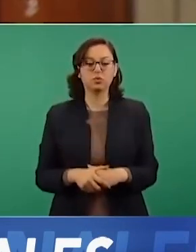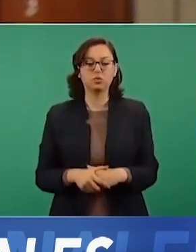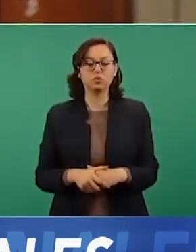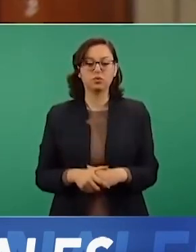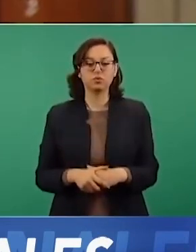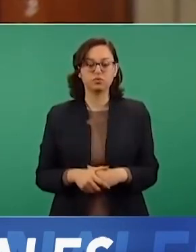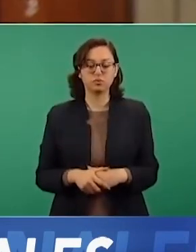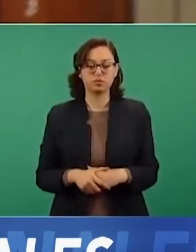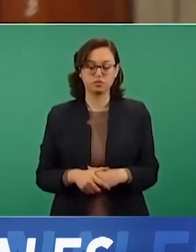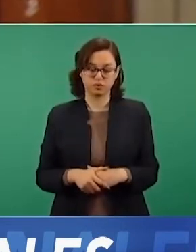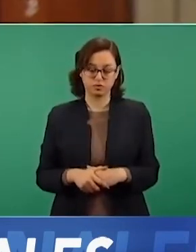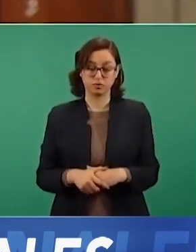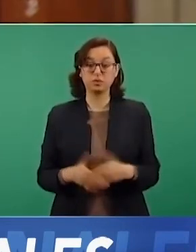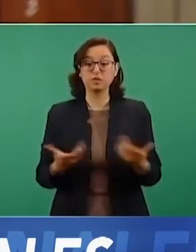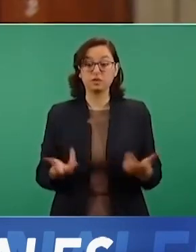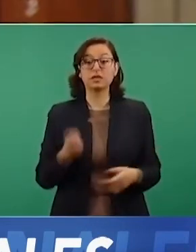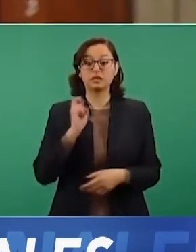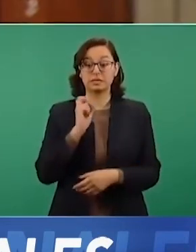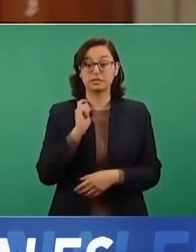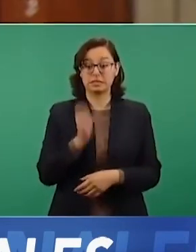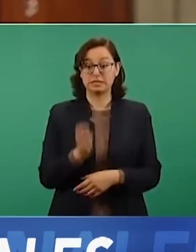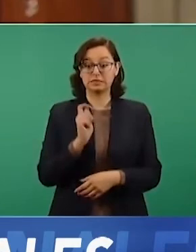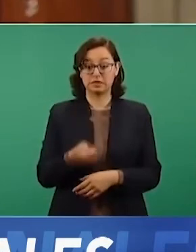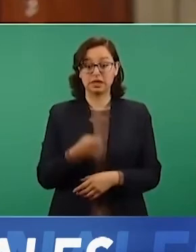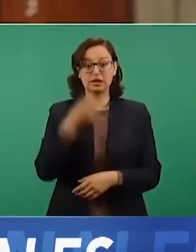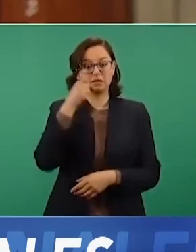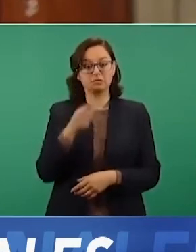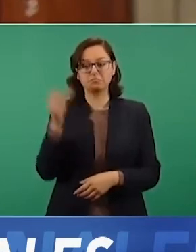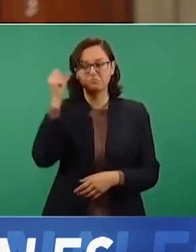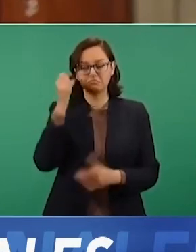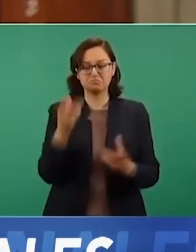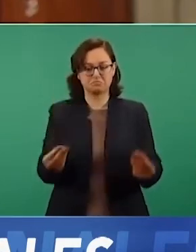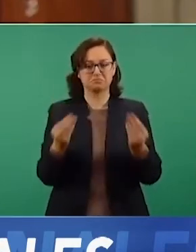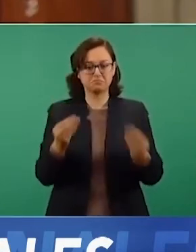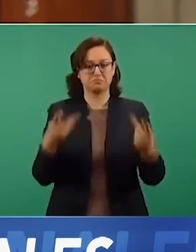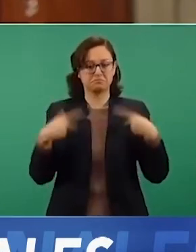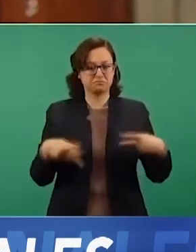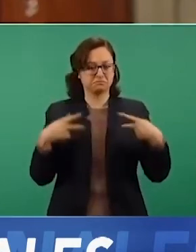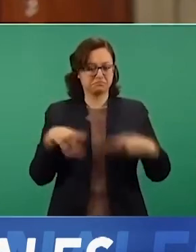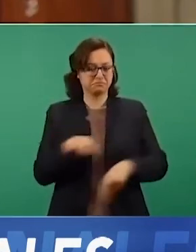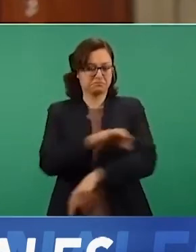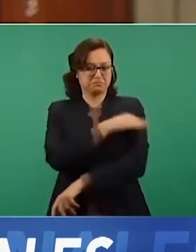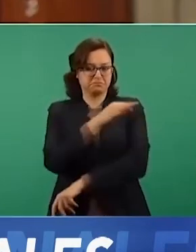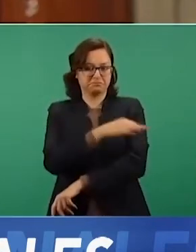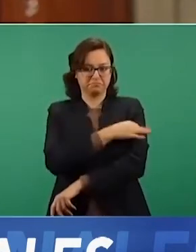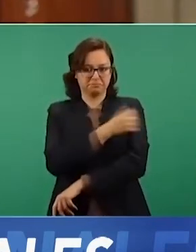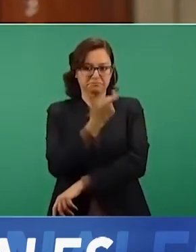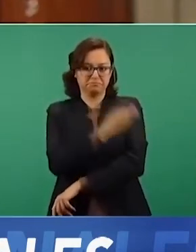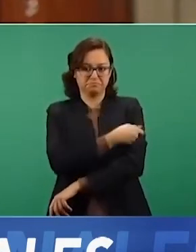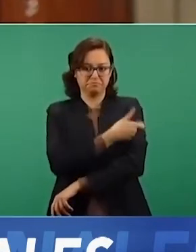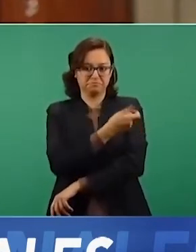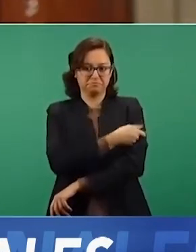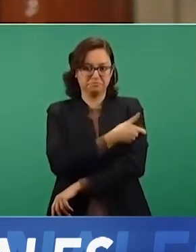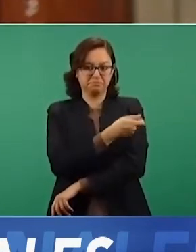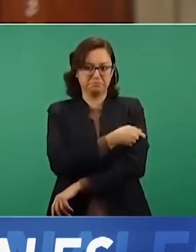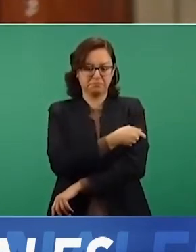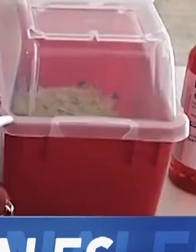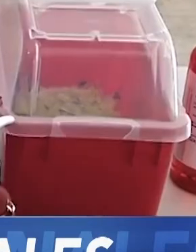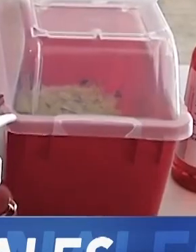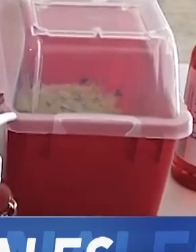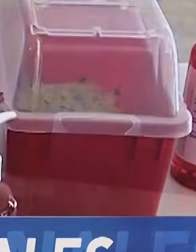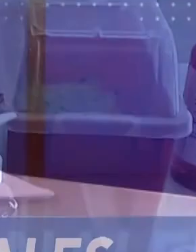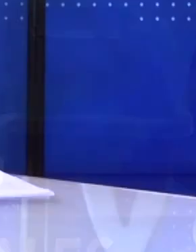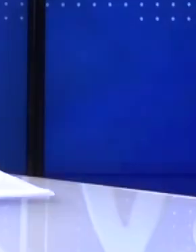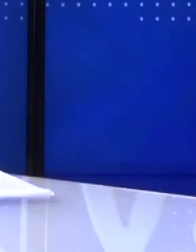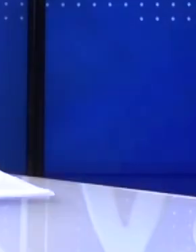mexico avanzan de forma lenta por los recursos limitados que tienen en comparación con grandes farmacéuticas multinacionales